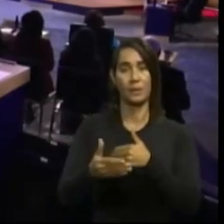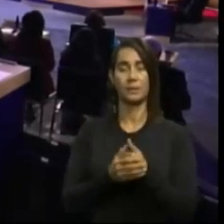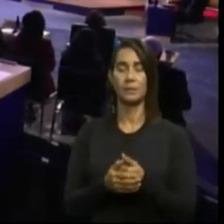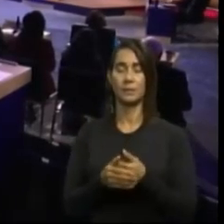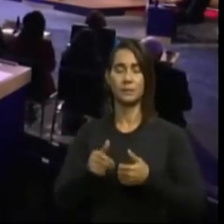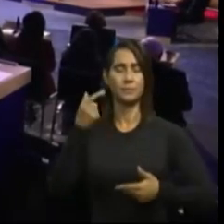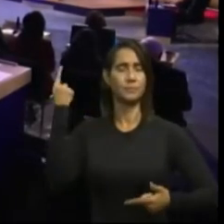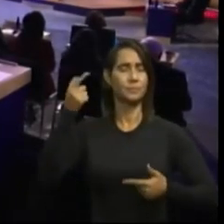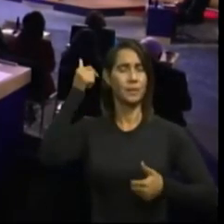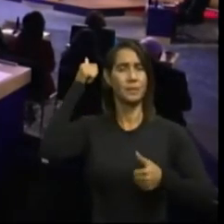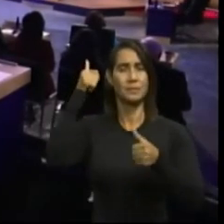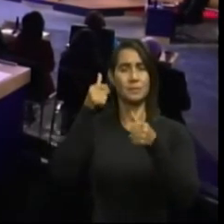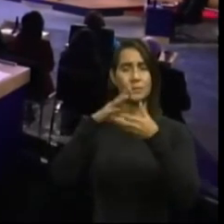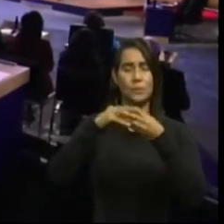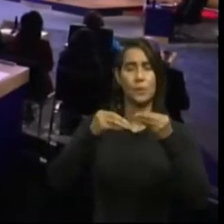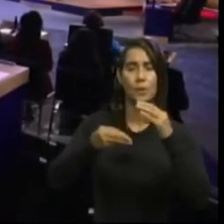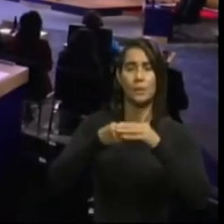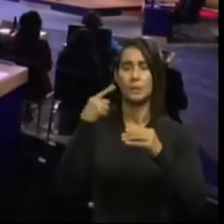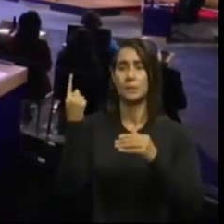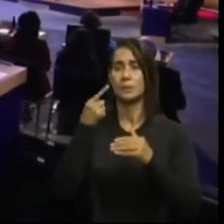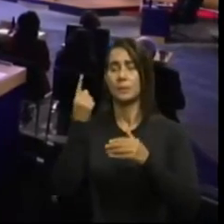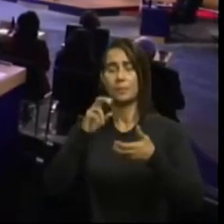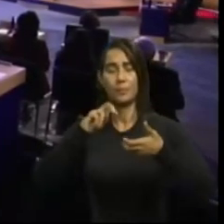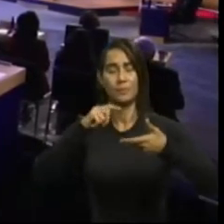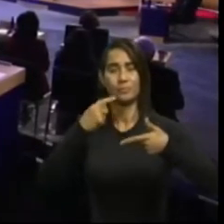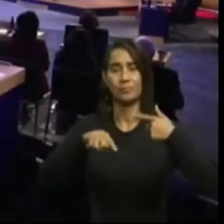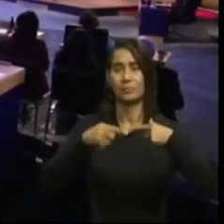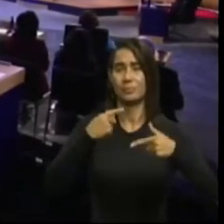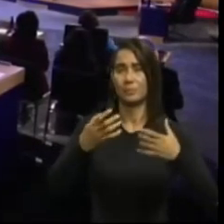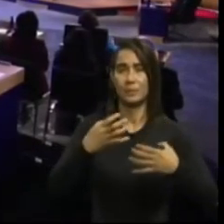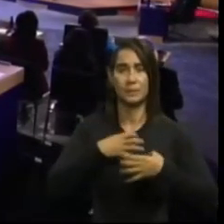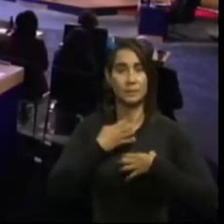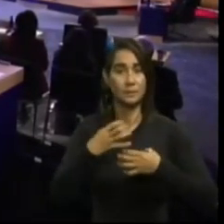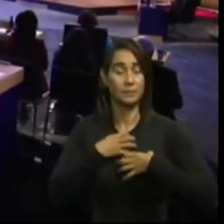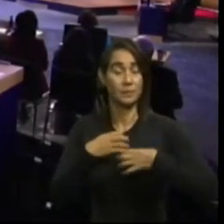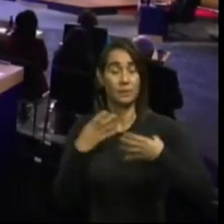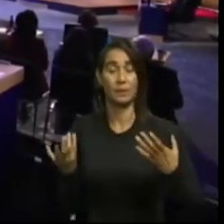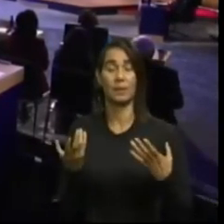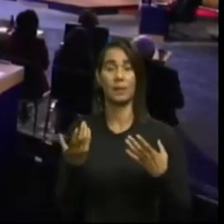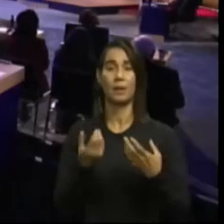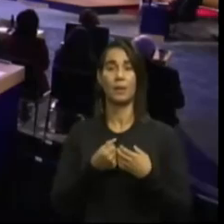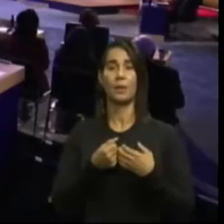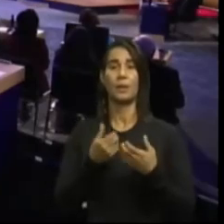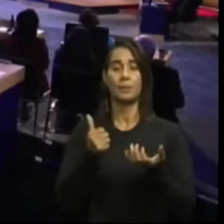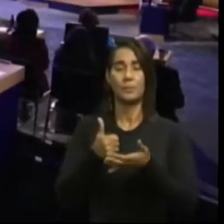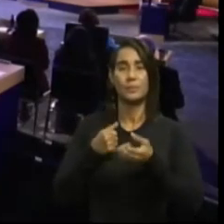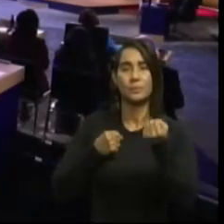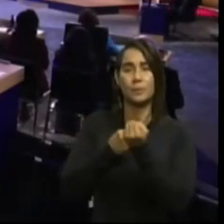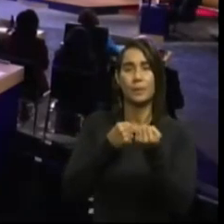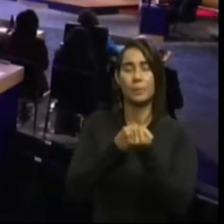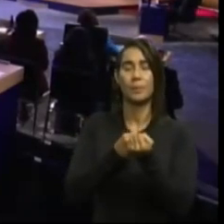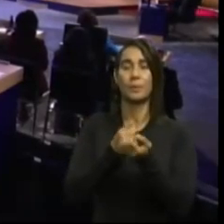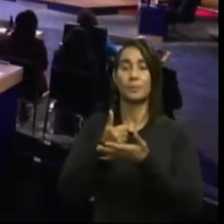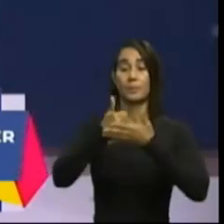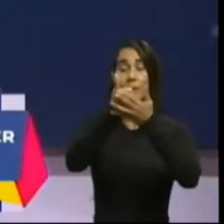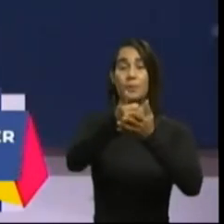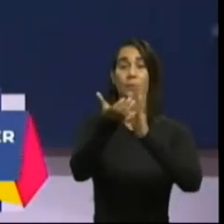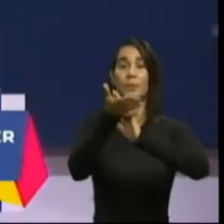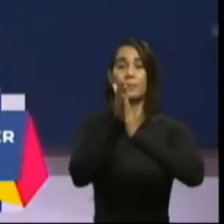pagado muy caro sus deudas con países desarrollados, grita, clama por una acción coordinada que pacifique ese